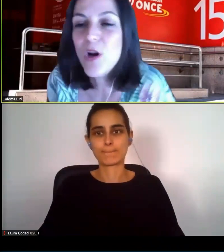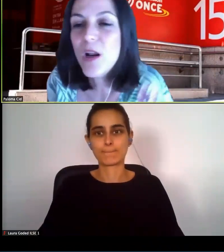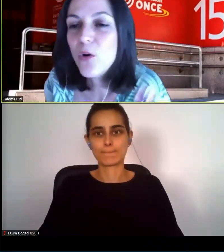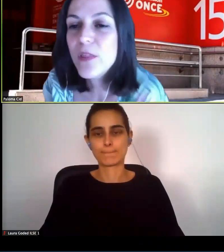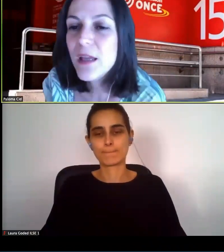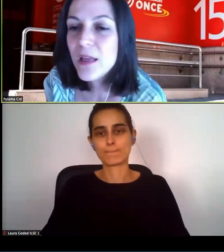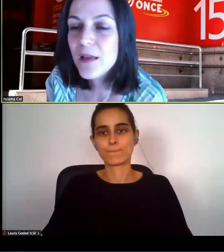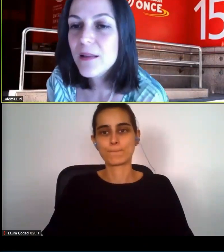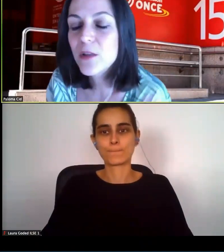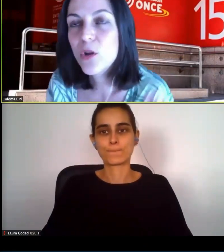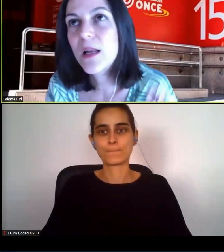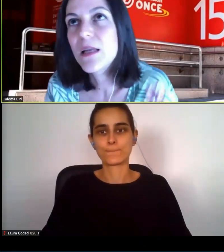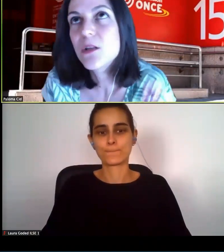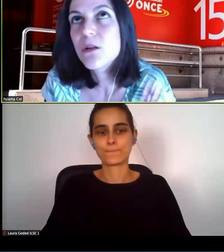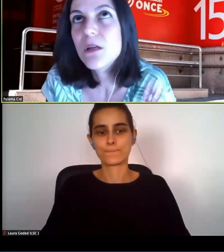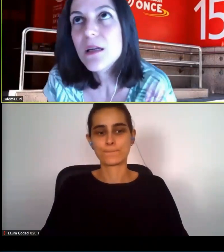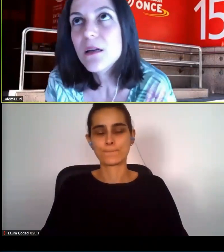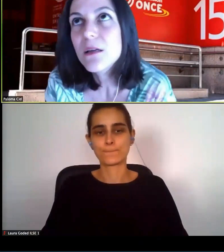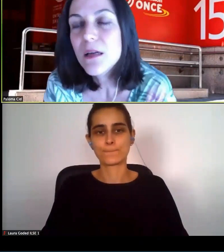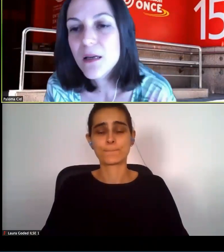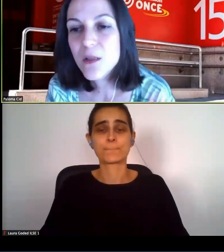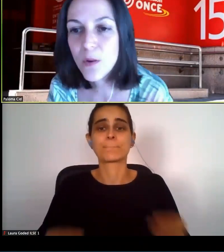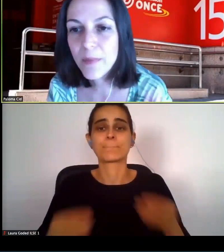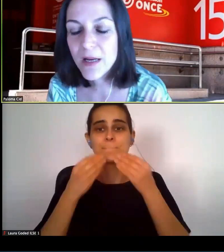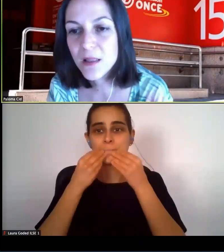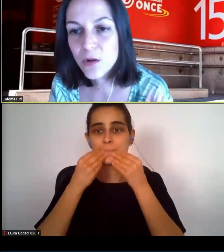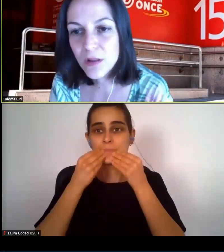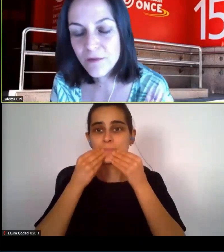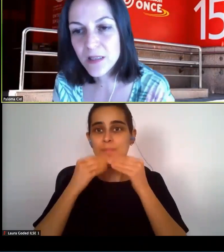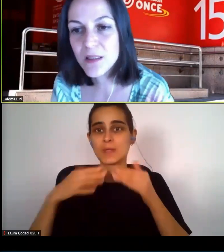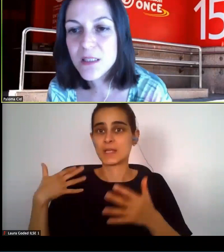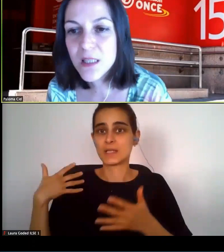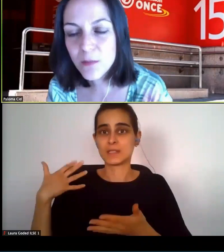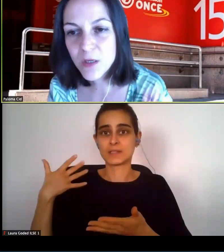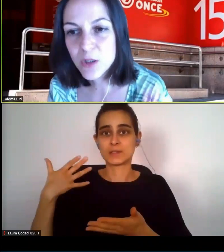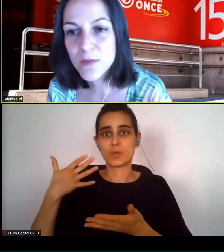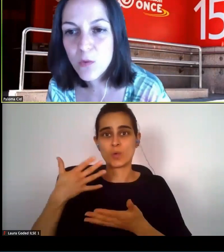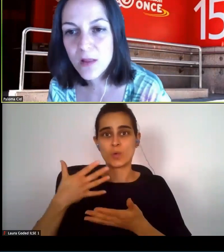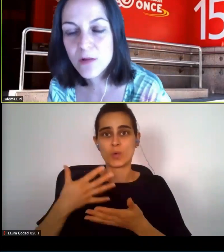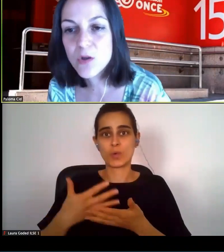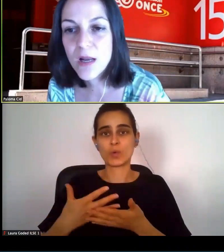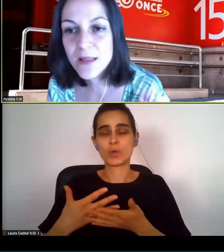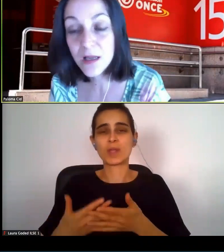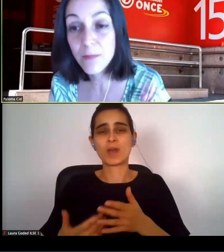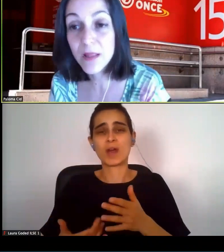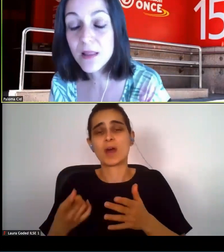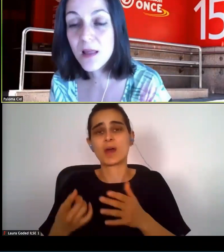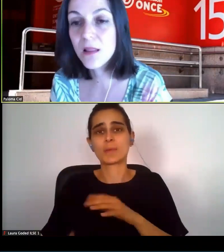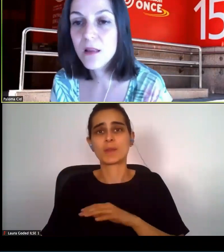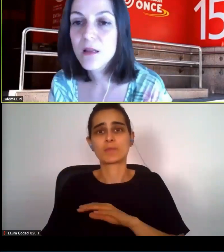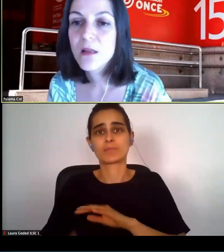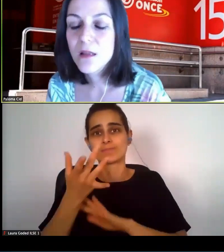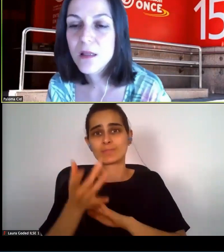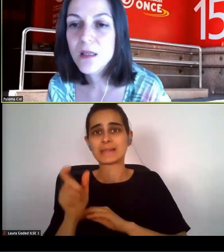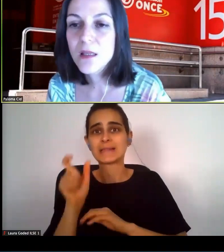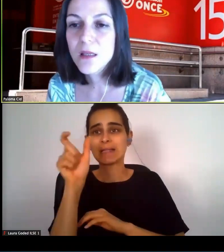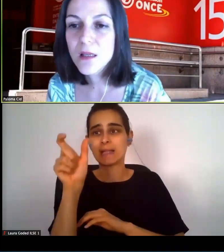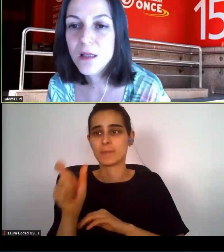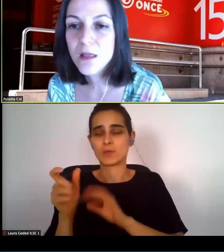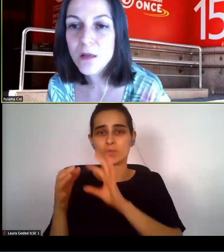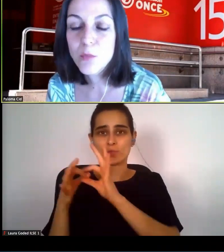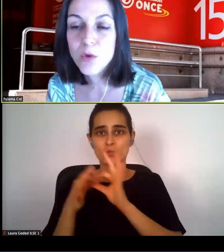A lo largo de toda la historia han ido apareciendo diferentes términos vinculados con la discapacidad